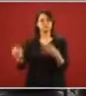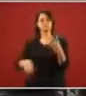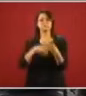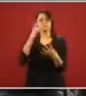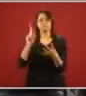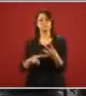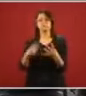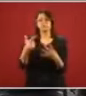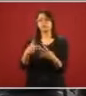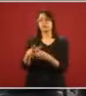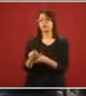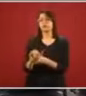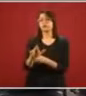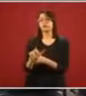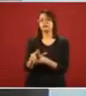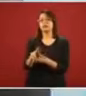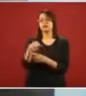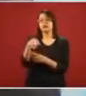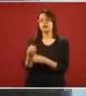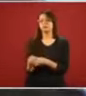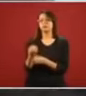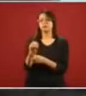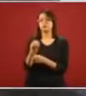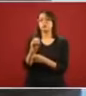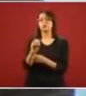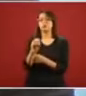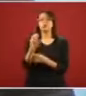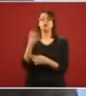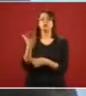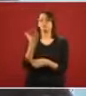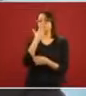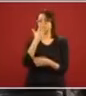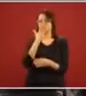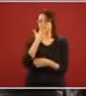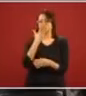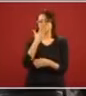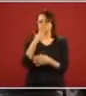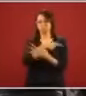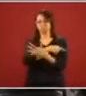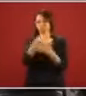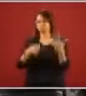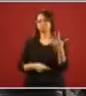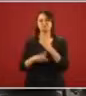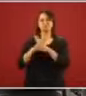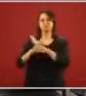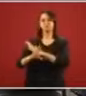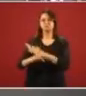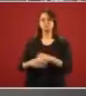Guillermo Belderrain Llanes en Navojoa, Sonora. Muchas gracias.